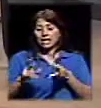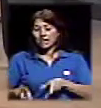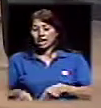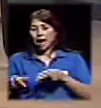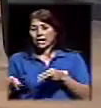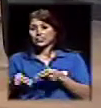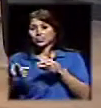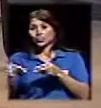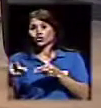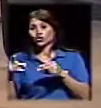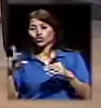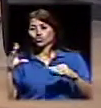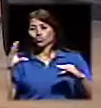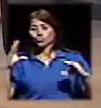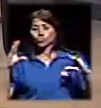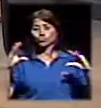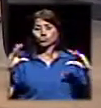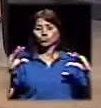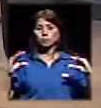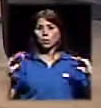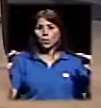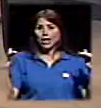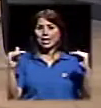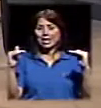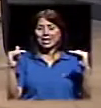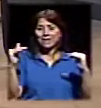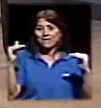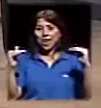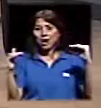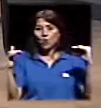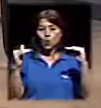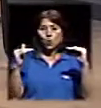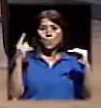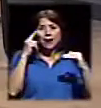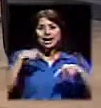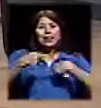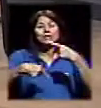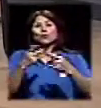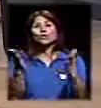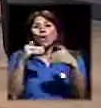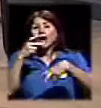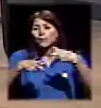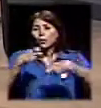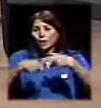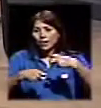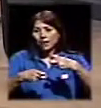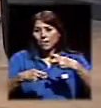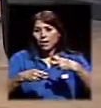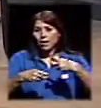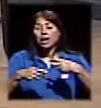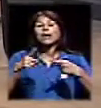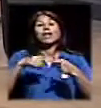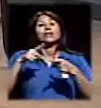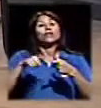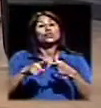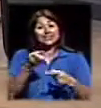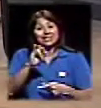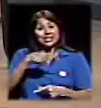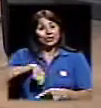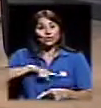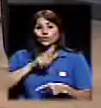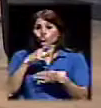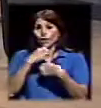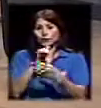en serios aprietos. Y lo otro es que si no actuamos de ese modo, los gobiernos venideros tendrán serias